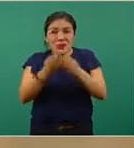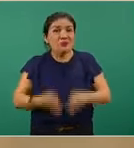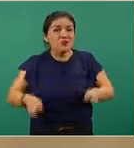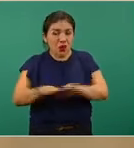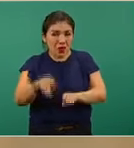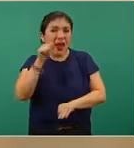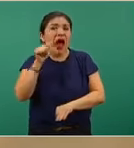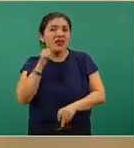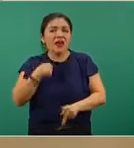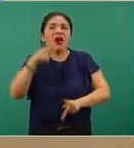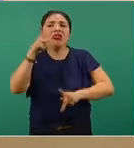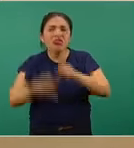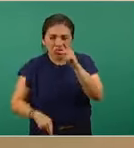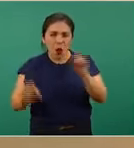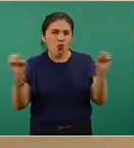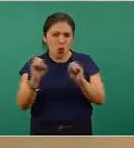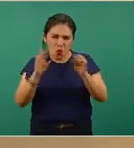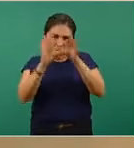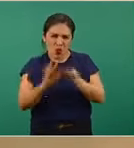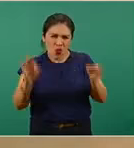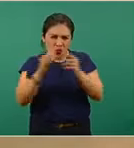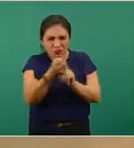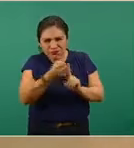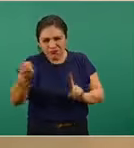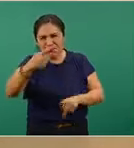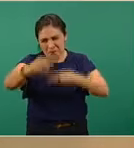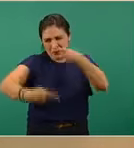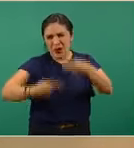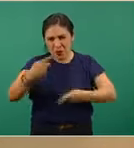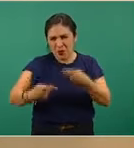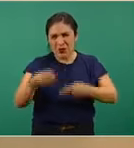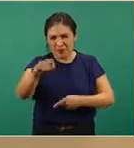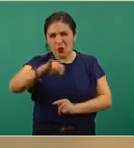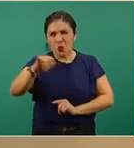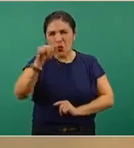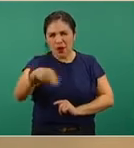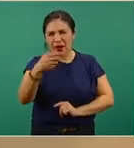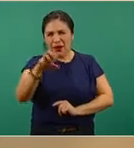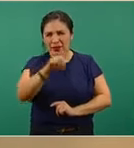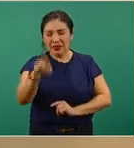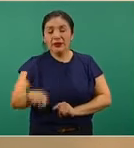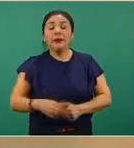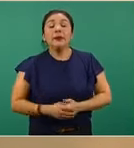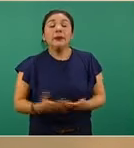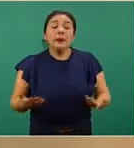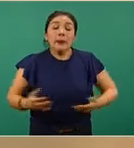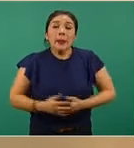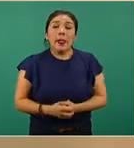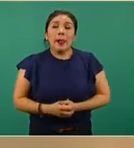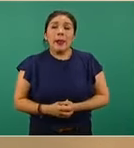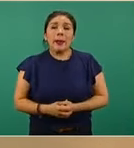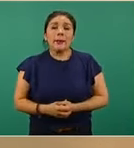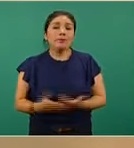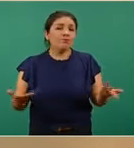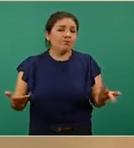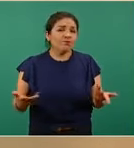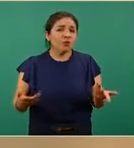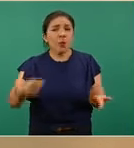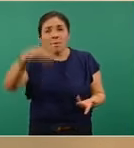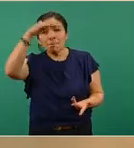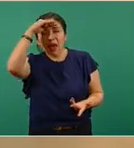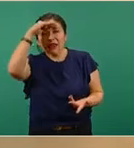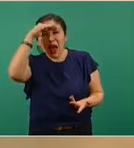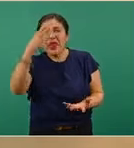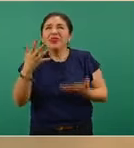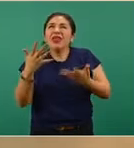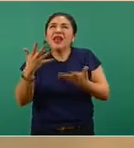Ayer no terminamos de comentarlo a propósito de la pregunta que nos hacía Juan Hernández. ¿Cuánto es lo deseable?